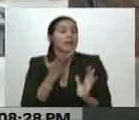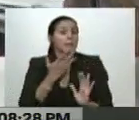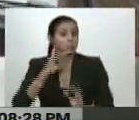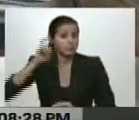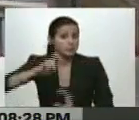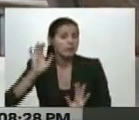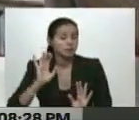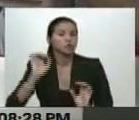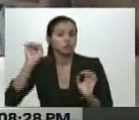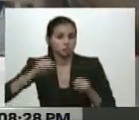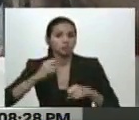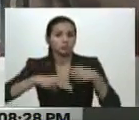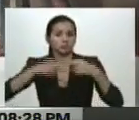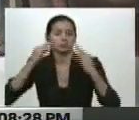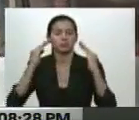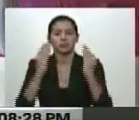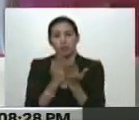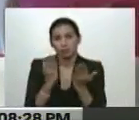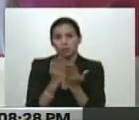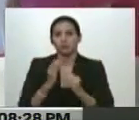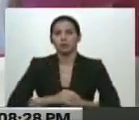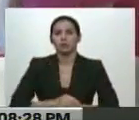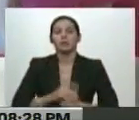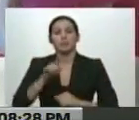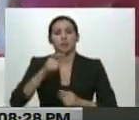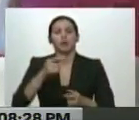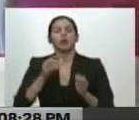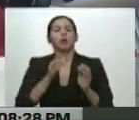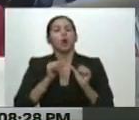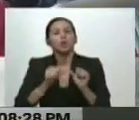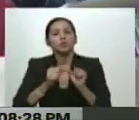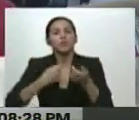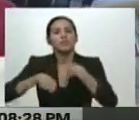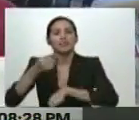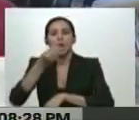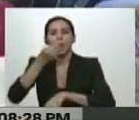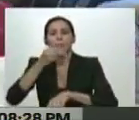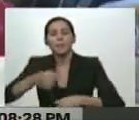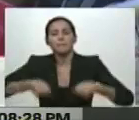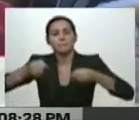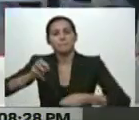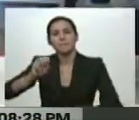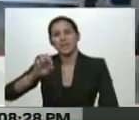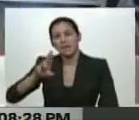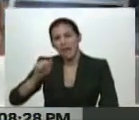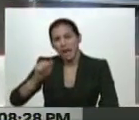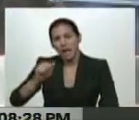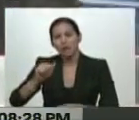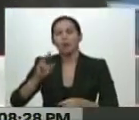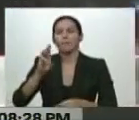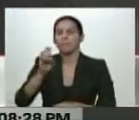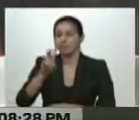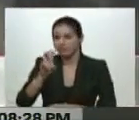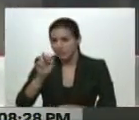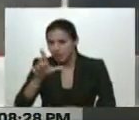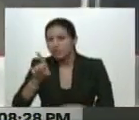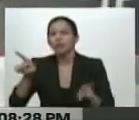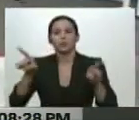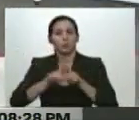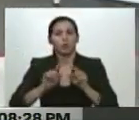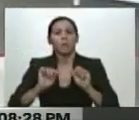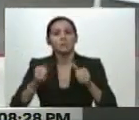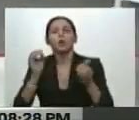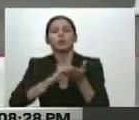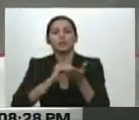Se mantendrán las ventas de alimentos organizados de Pedeval y Mercal. Asimismo, se reactivará el poder popular de salud de los